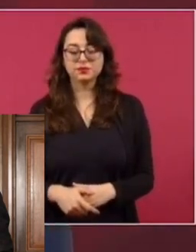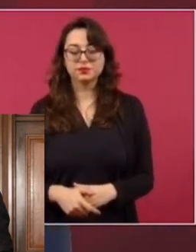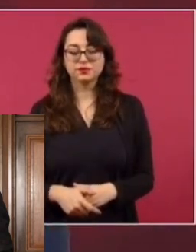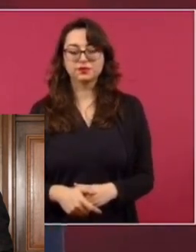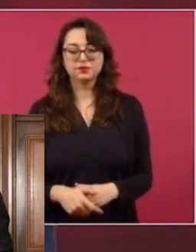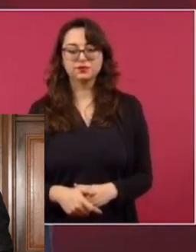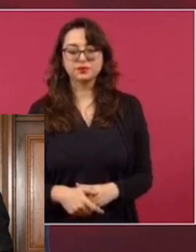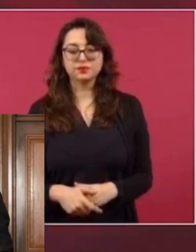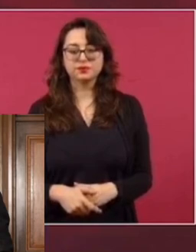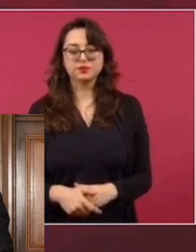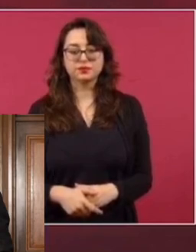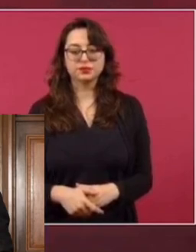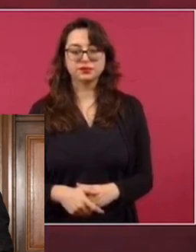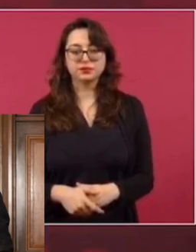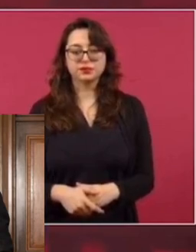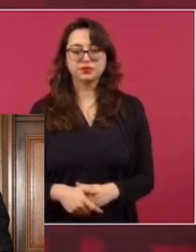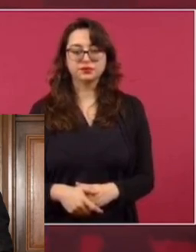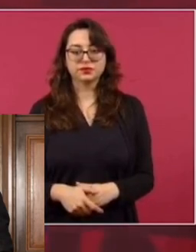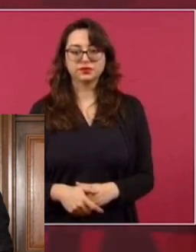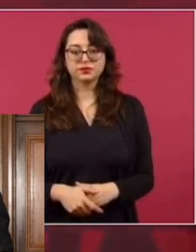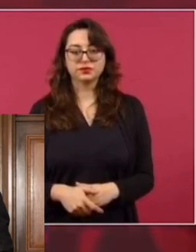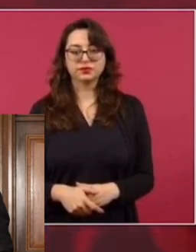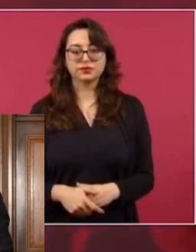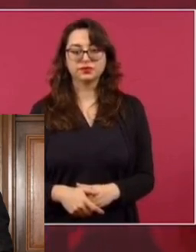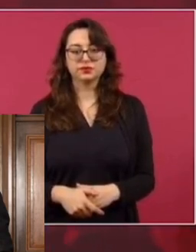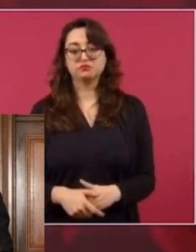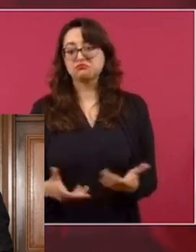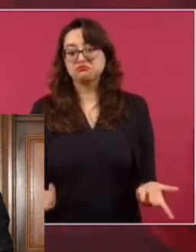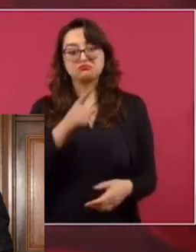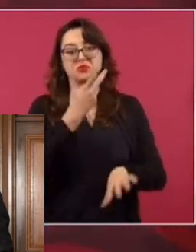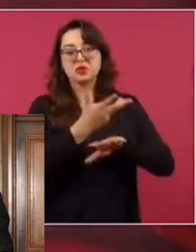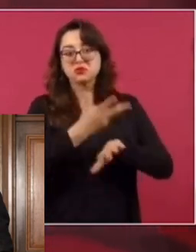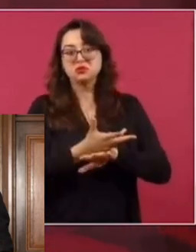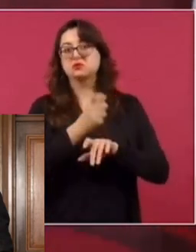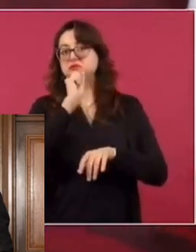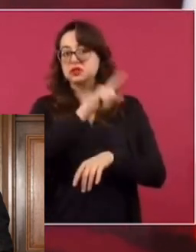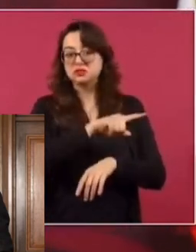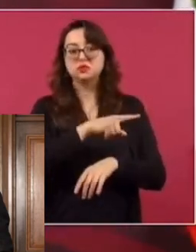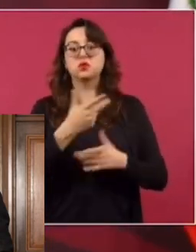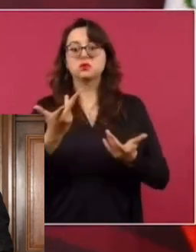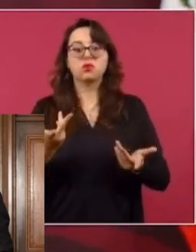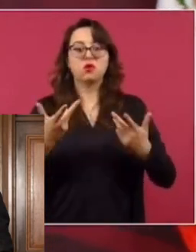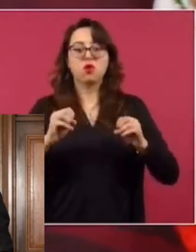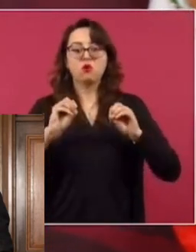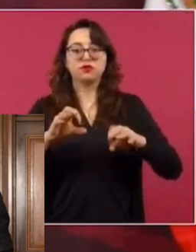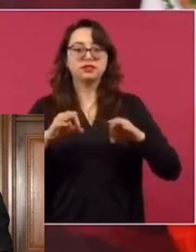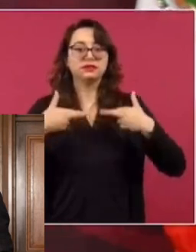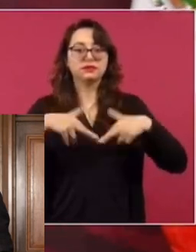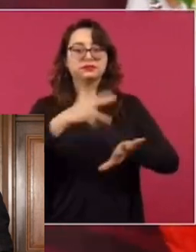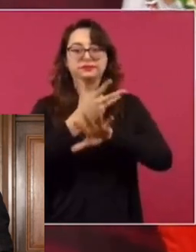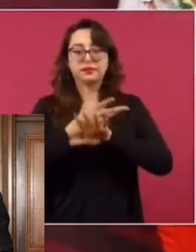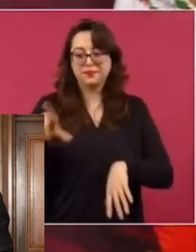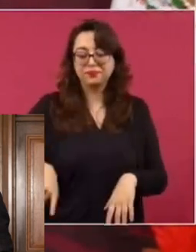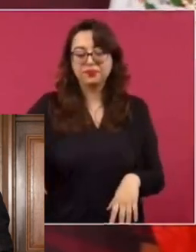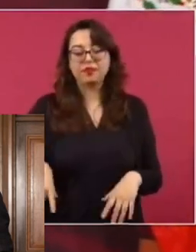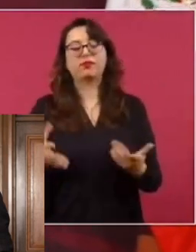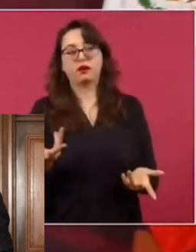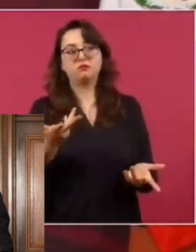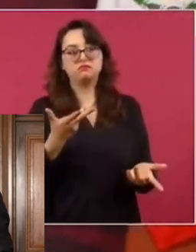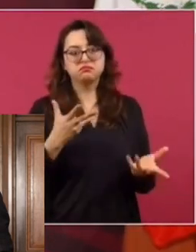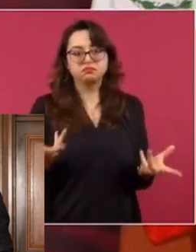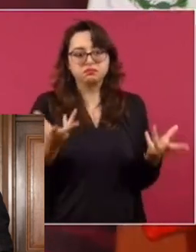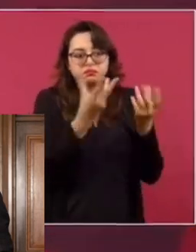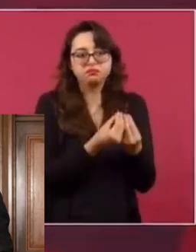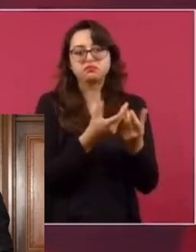no con los que están en el departamento de estado dedicados a apoyar a los movimientos de derecha